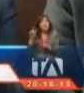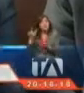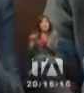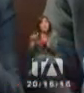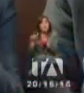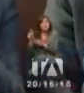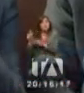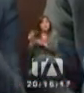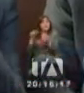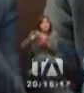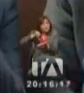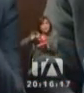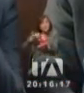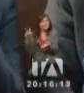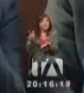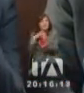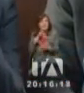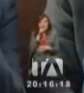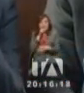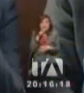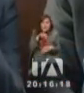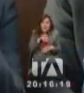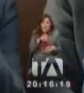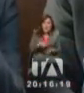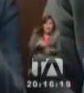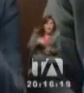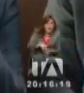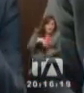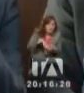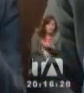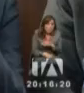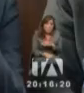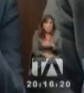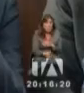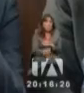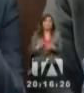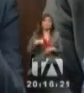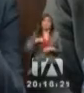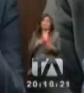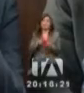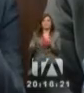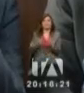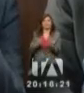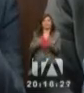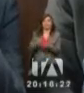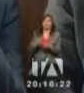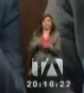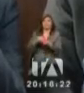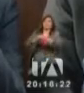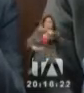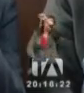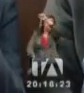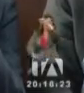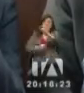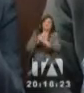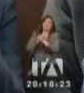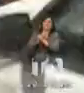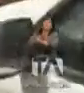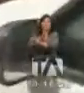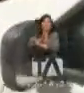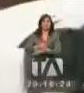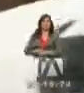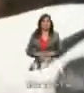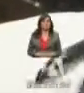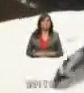en la misma ciudad. El estado de excepción nos permitirá entrar a controlar y a descubrir y a bloquear esos